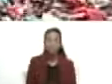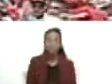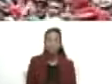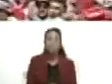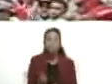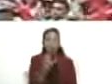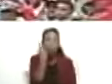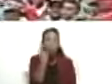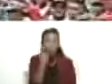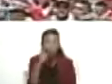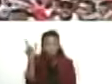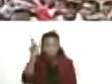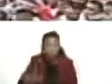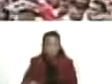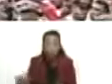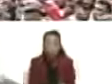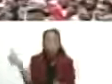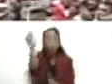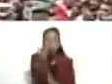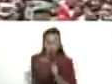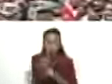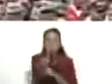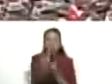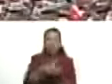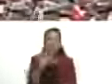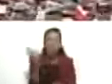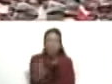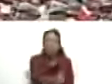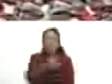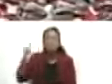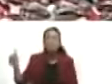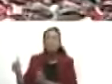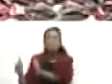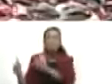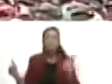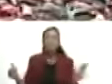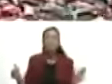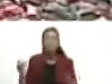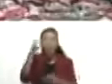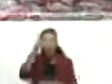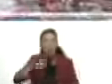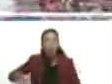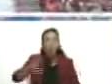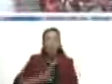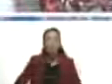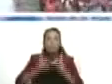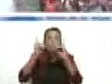Solo el pueblo pone, solo el pueblo quita.